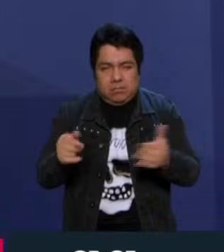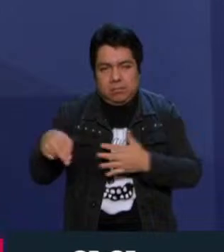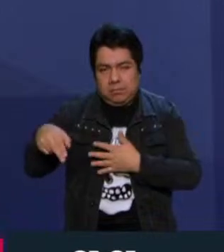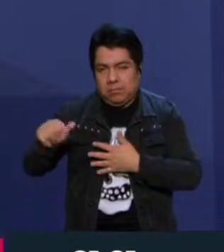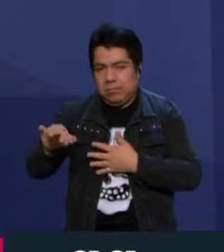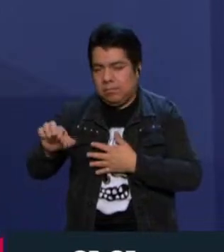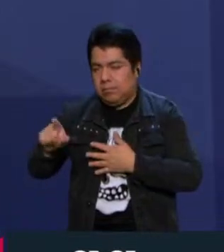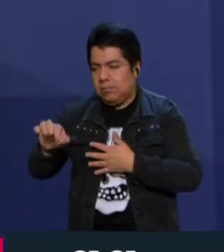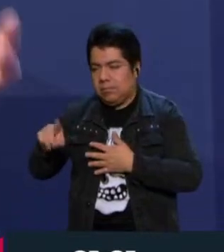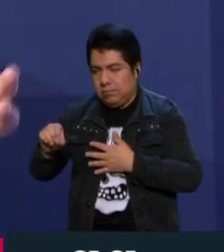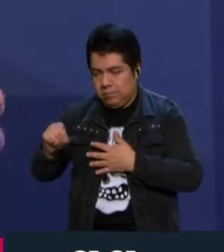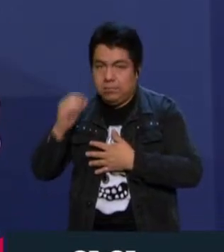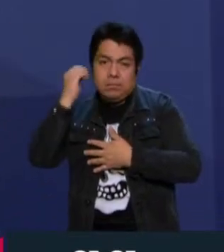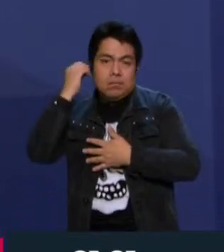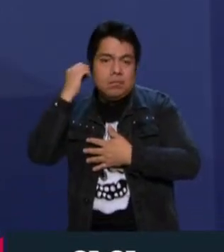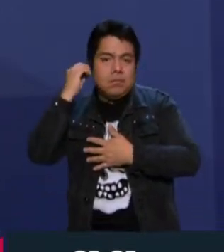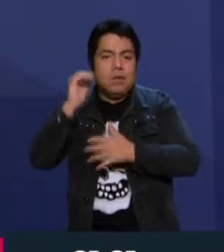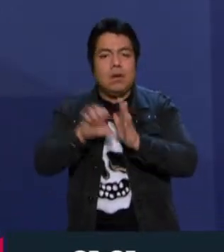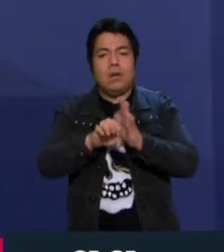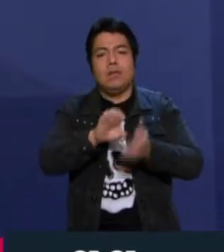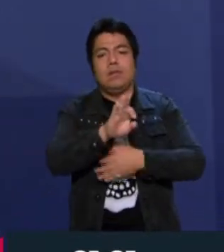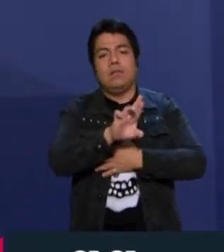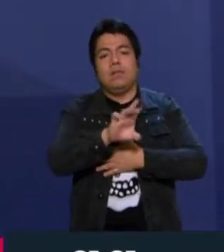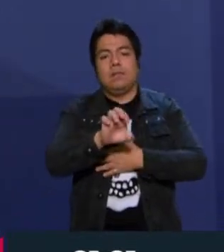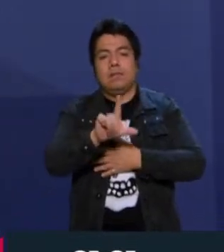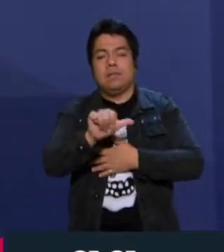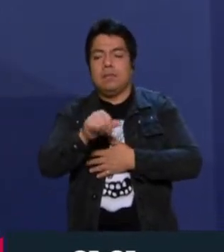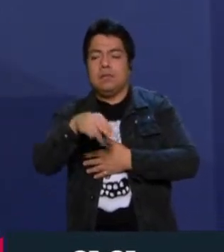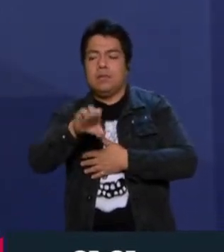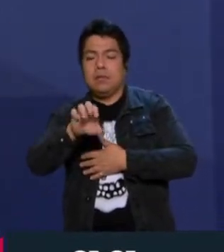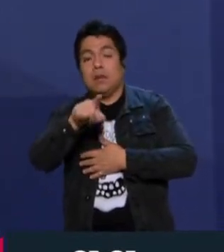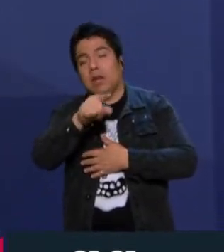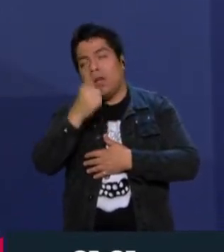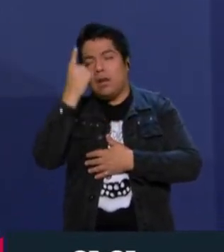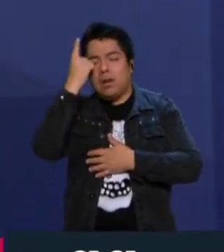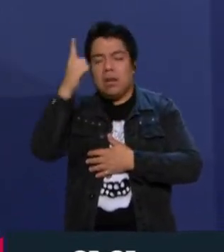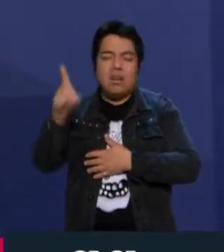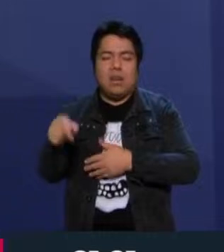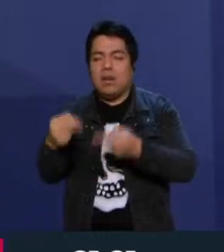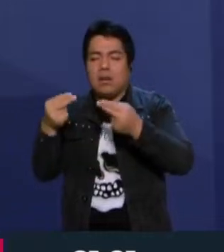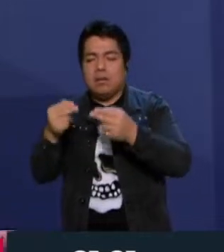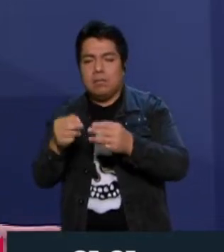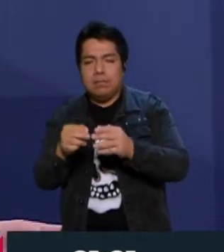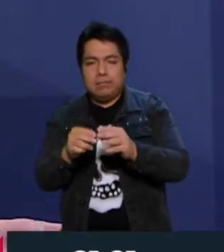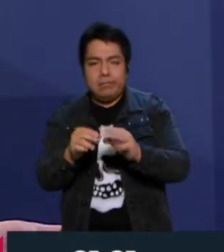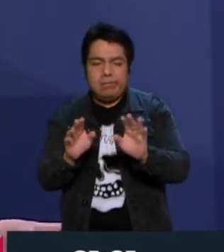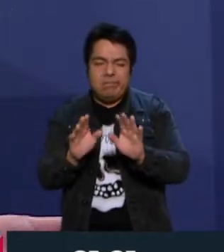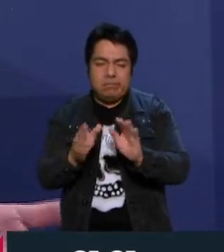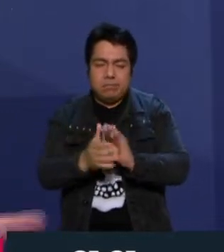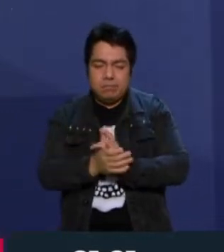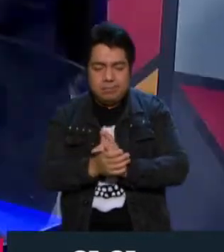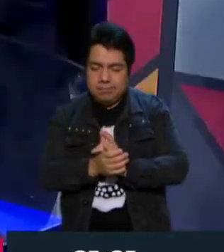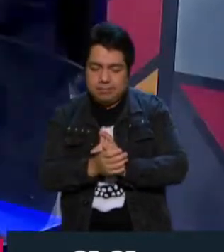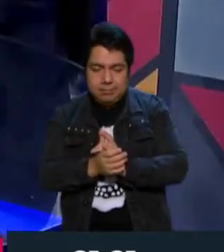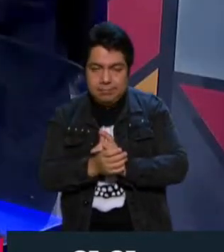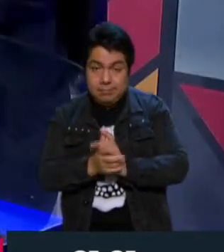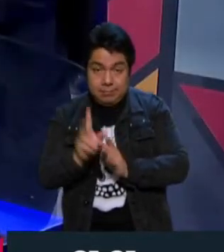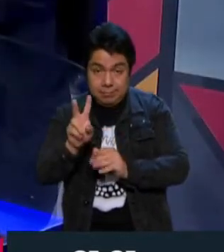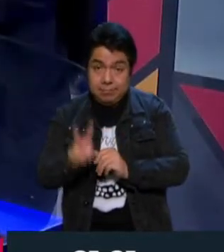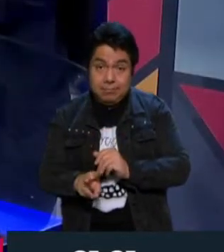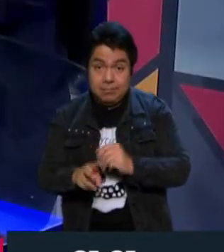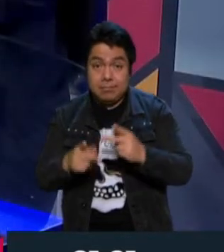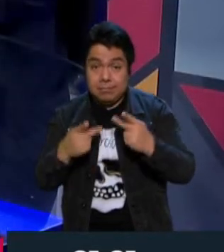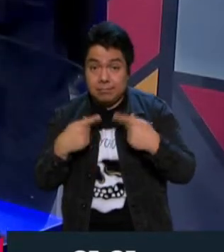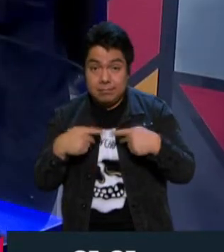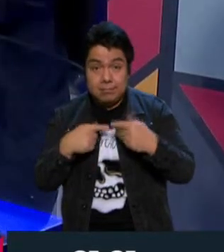sea, el freelanceo de tú eres tu propio dueño de tu empresa, ¿no? Y la mitad de la población no